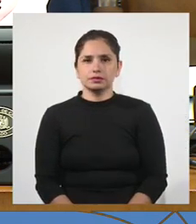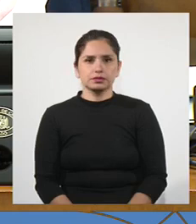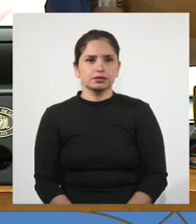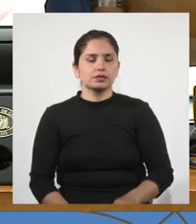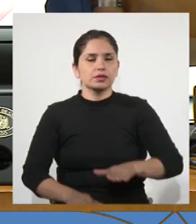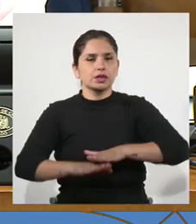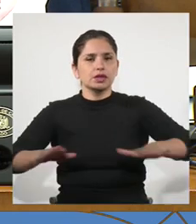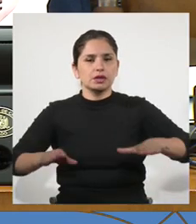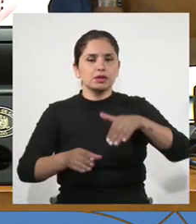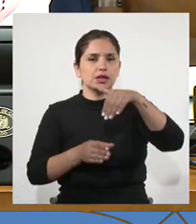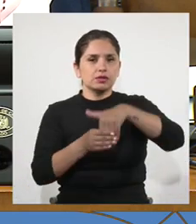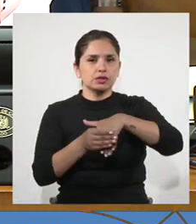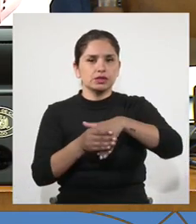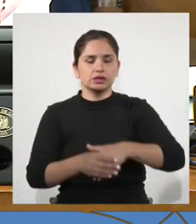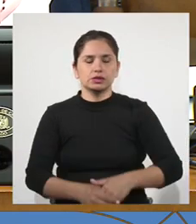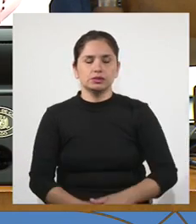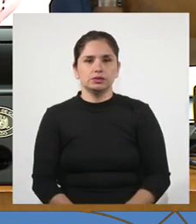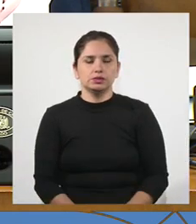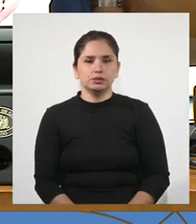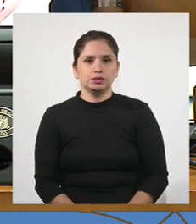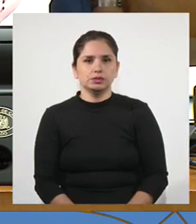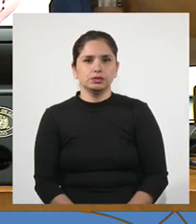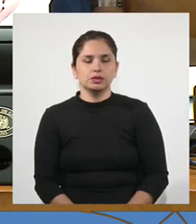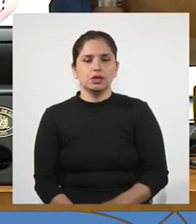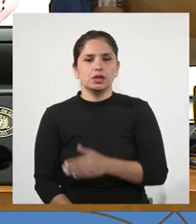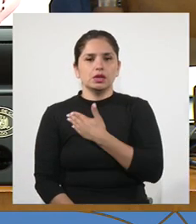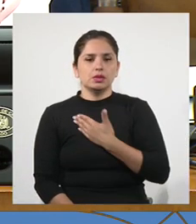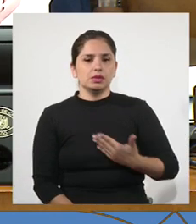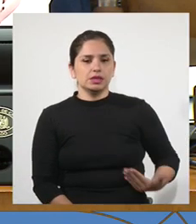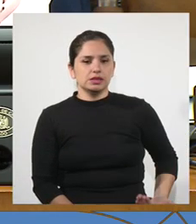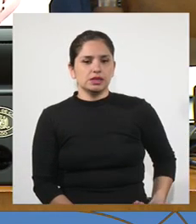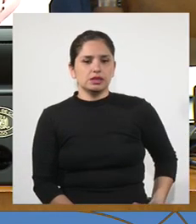Terminada la votación, señor secretario. Señor presidente,